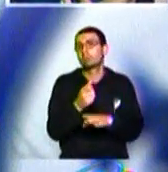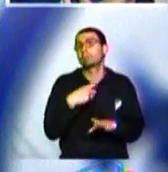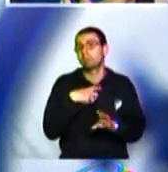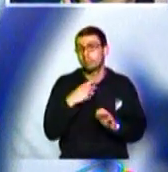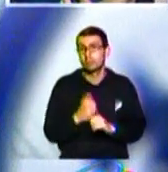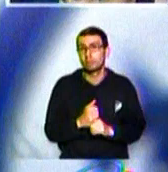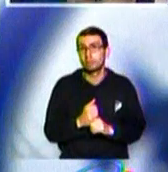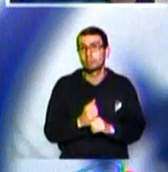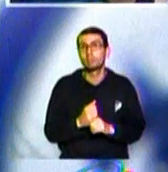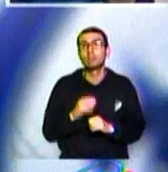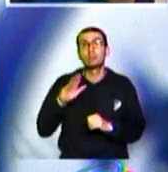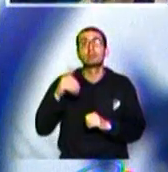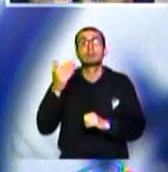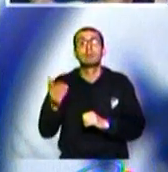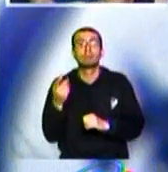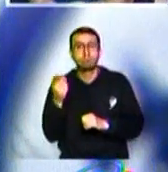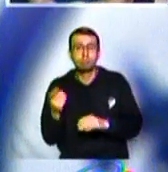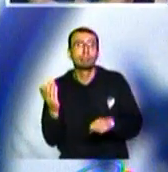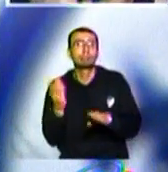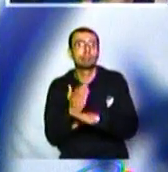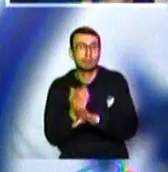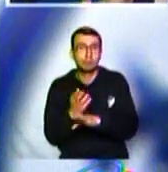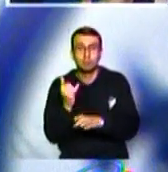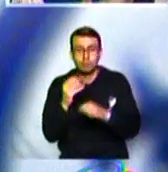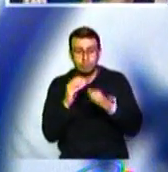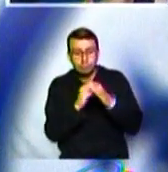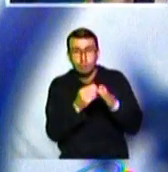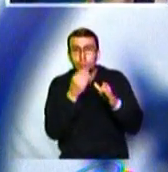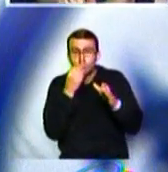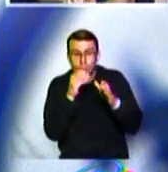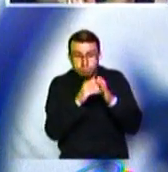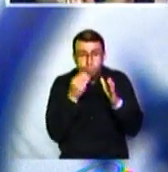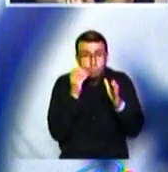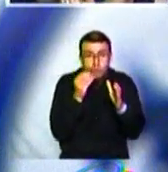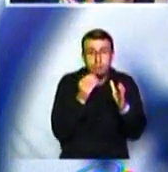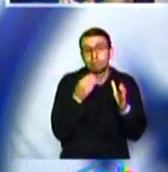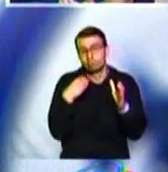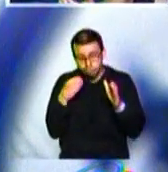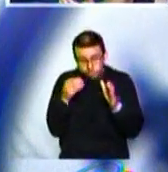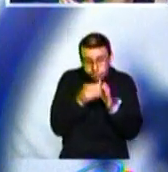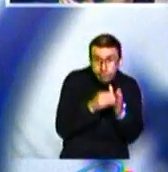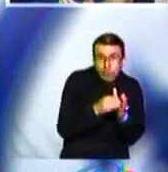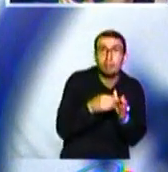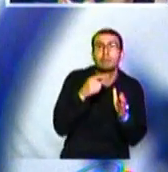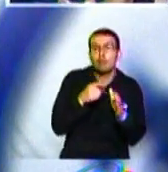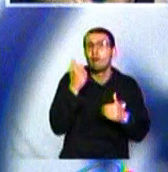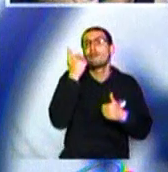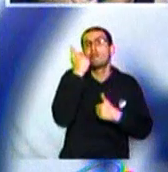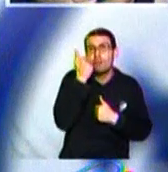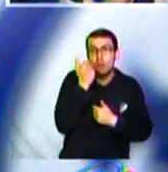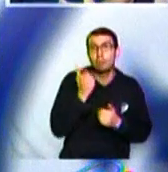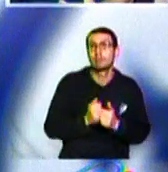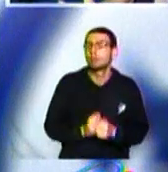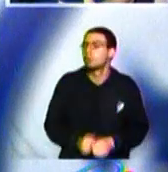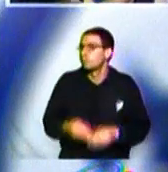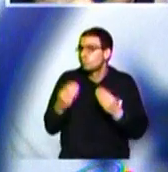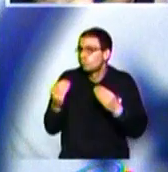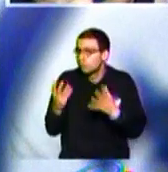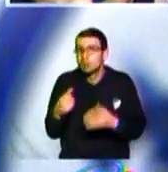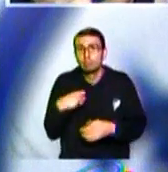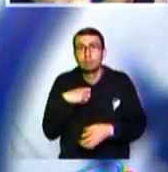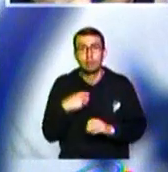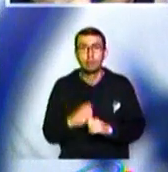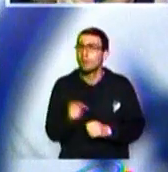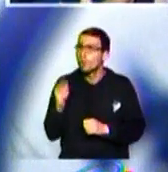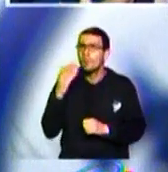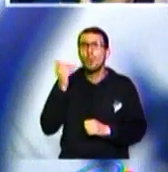genital pasaron a la boca. Entonces ya no interesa tanto si el herpes es uno o ese es dos. La verdad es que estamos viendo muchísimo herpes. ¿Cómo sabe la mujer